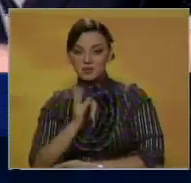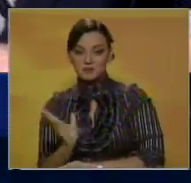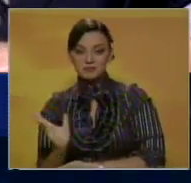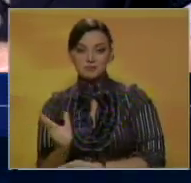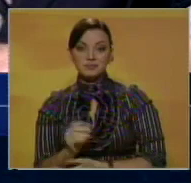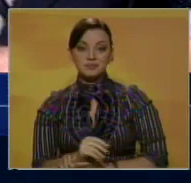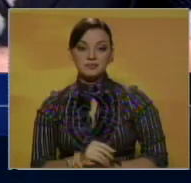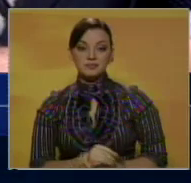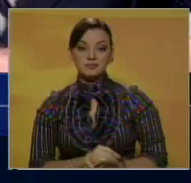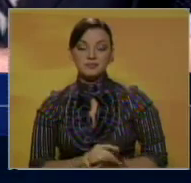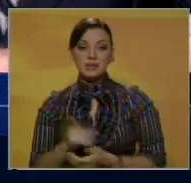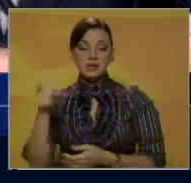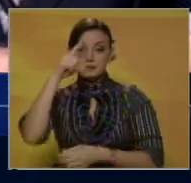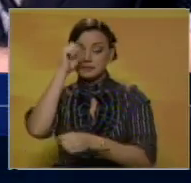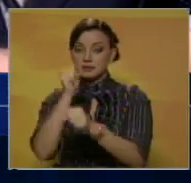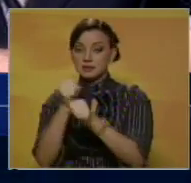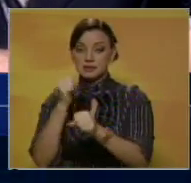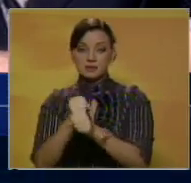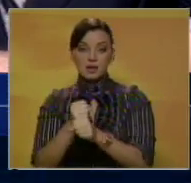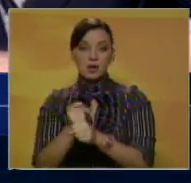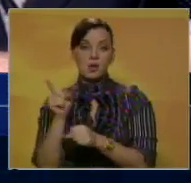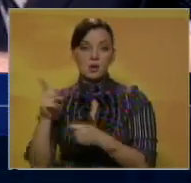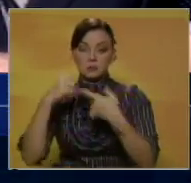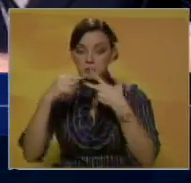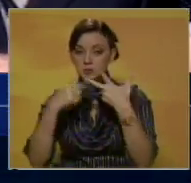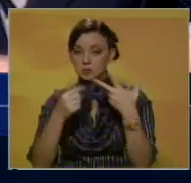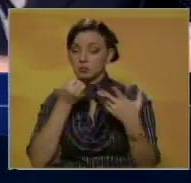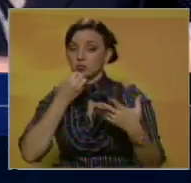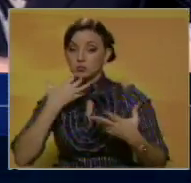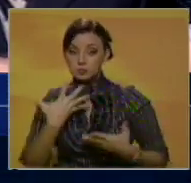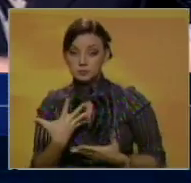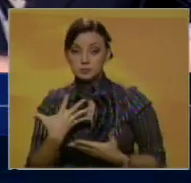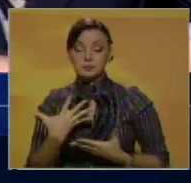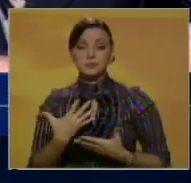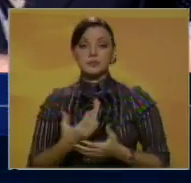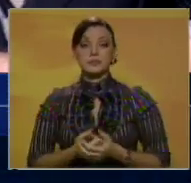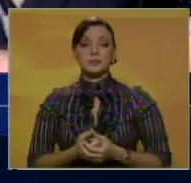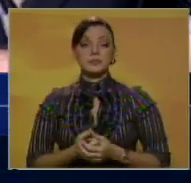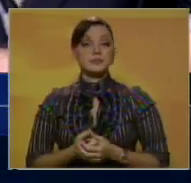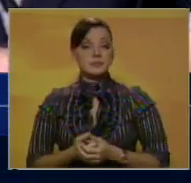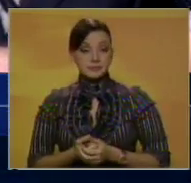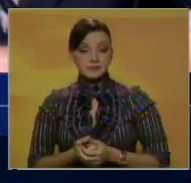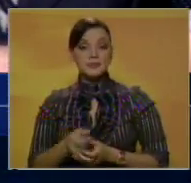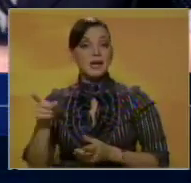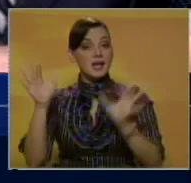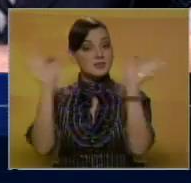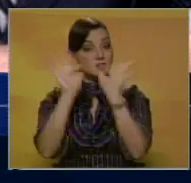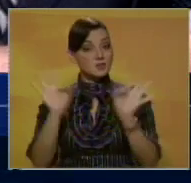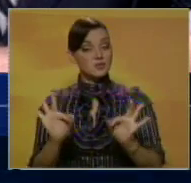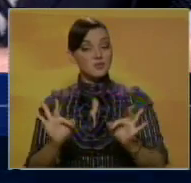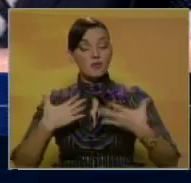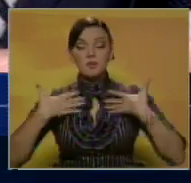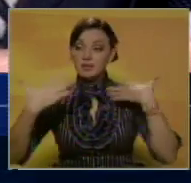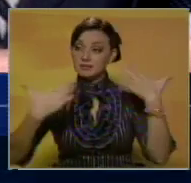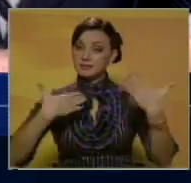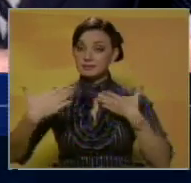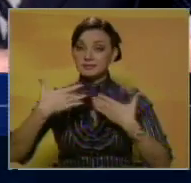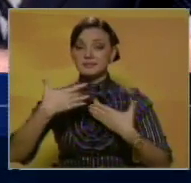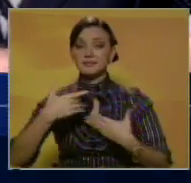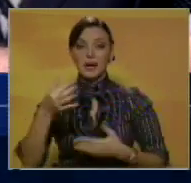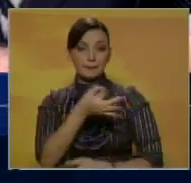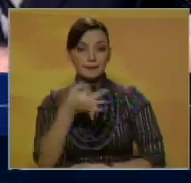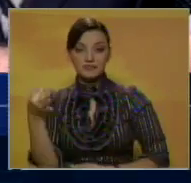gremial, su persona, sus cualidades, sus méritos y sobre todo su forma de ser como ciudadano,